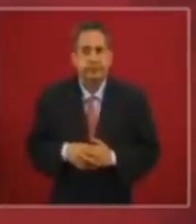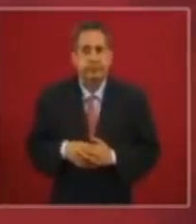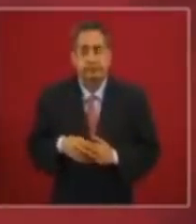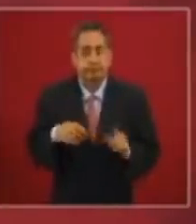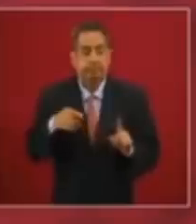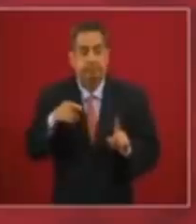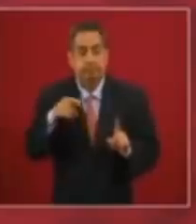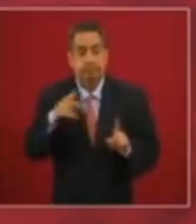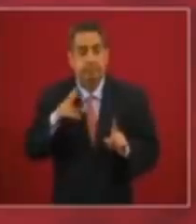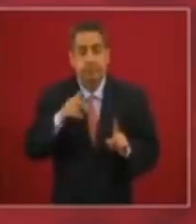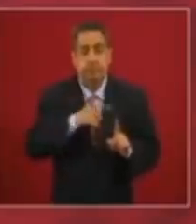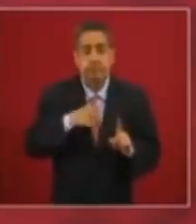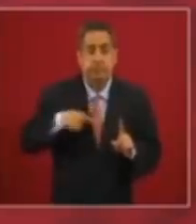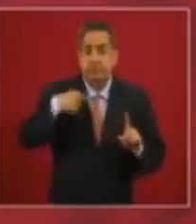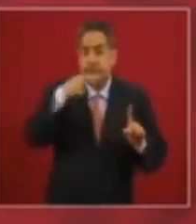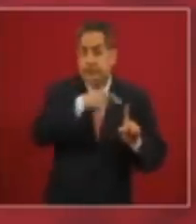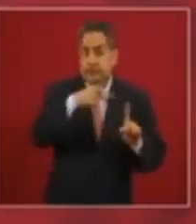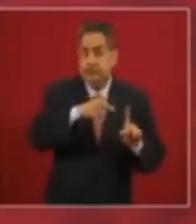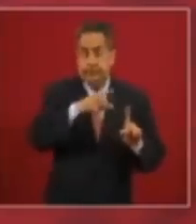no debe